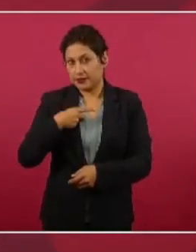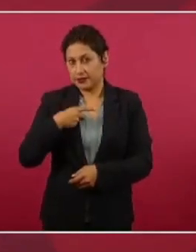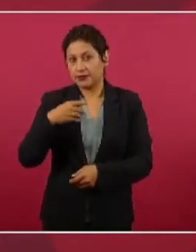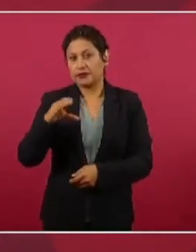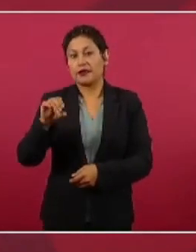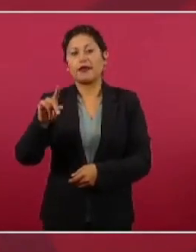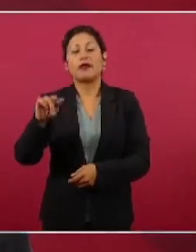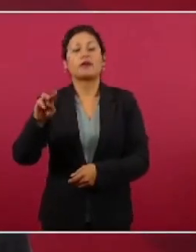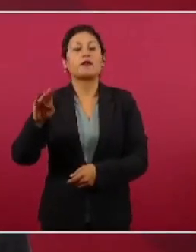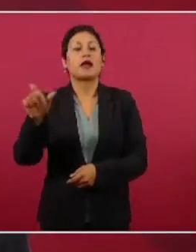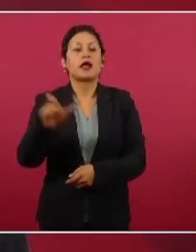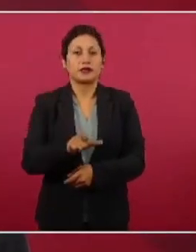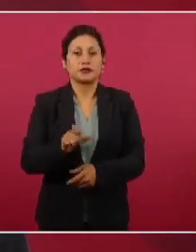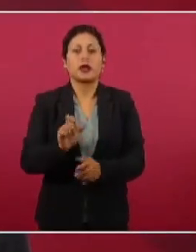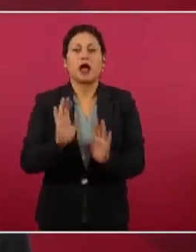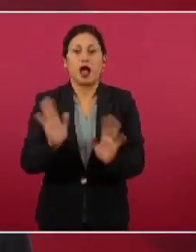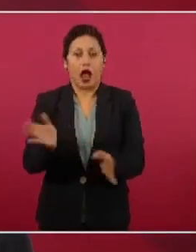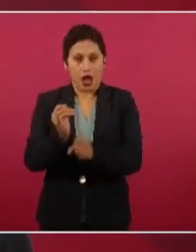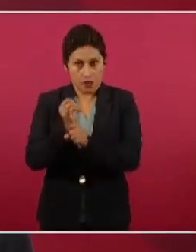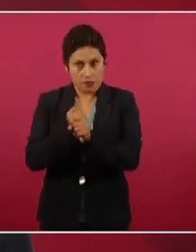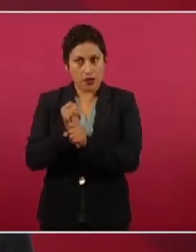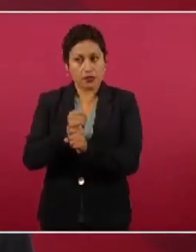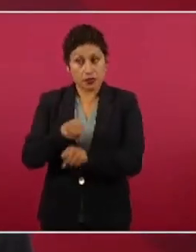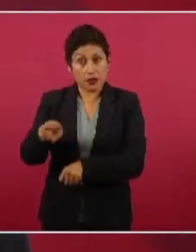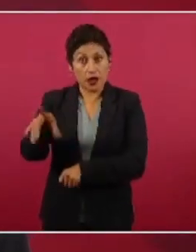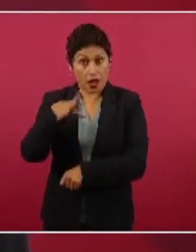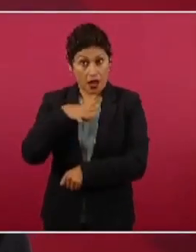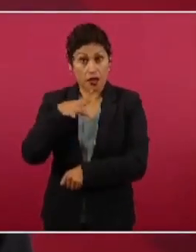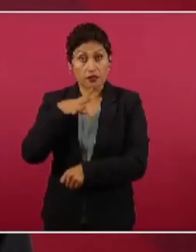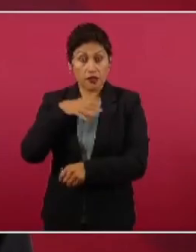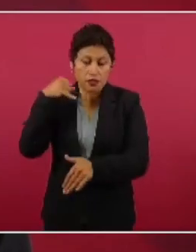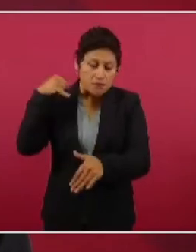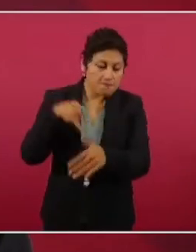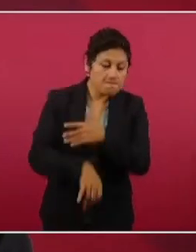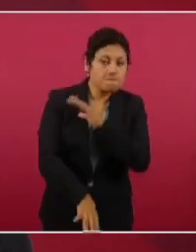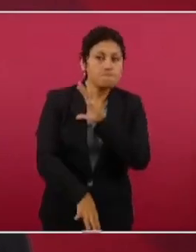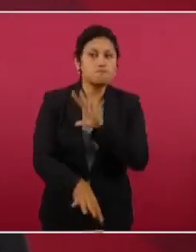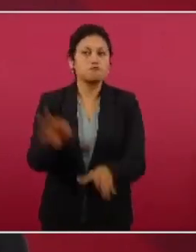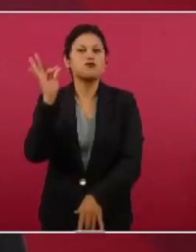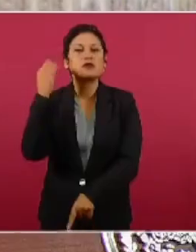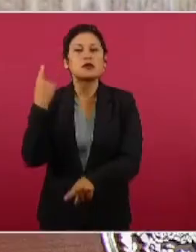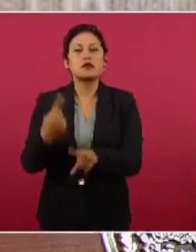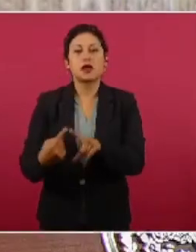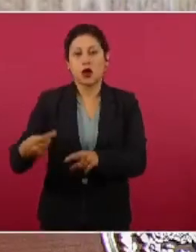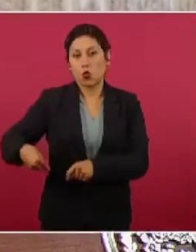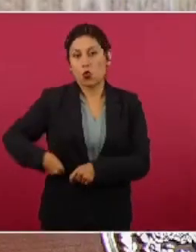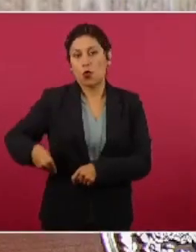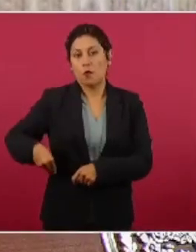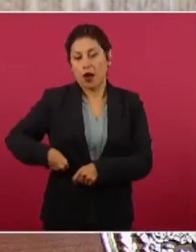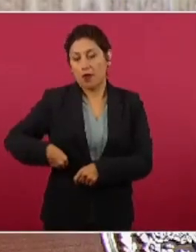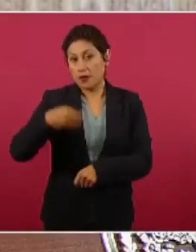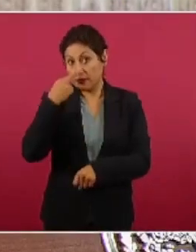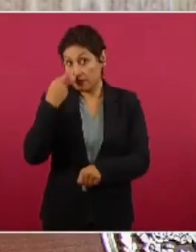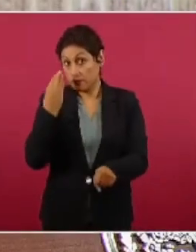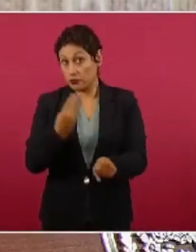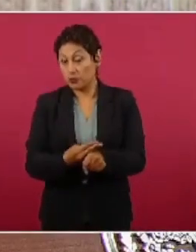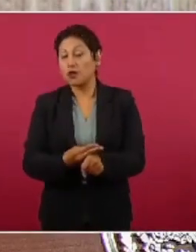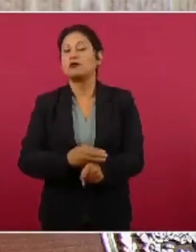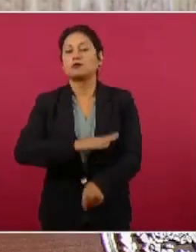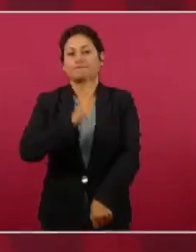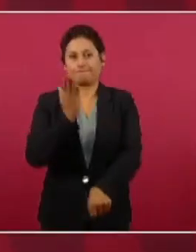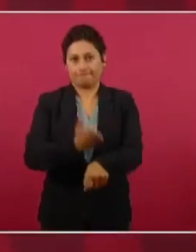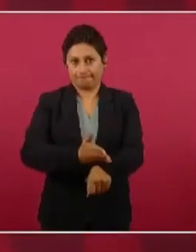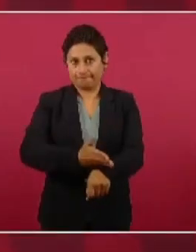está investigando a fondo, se va a castigar a responsables.